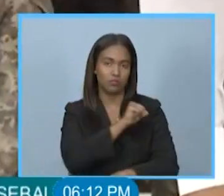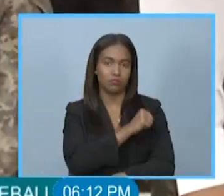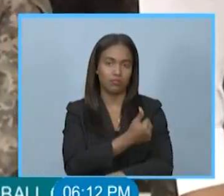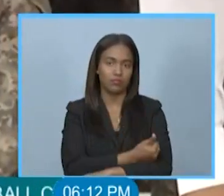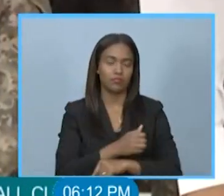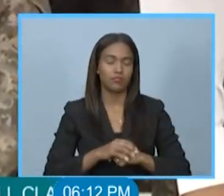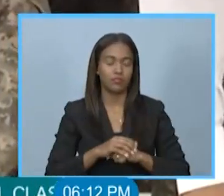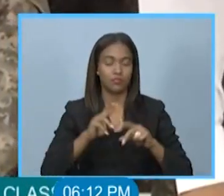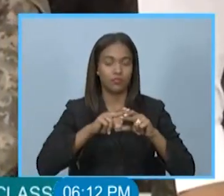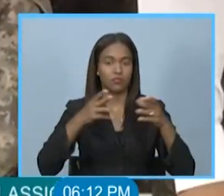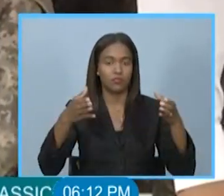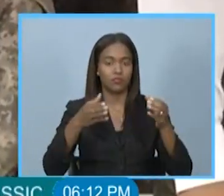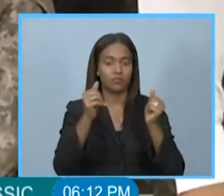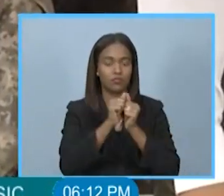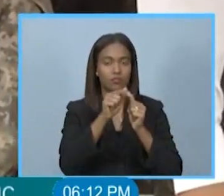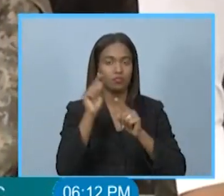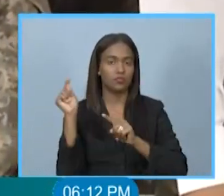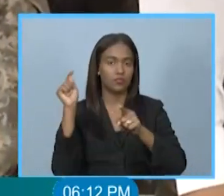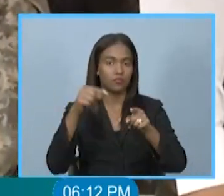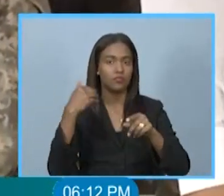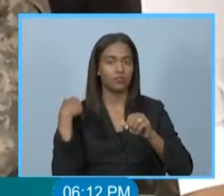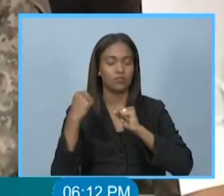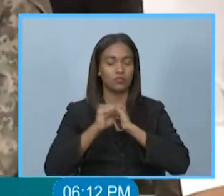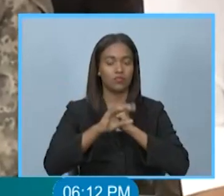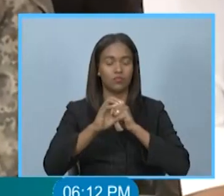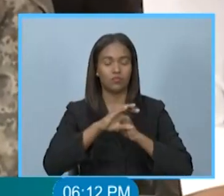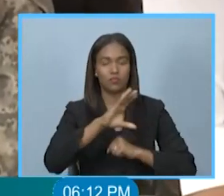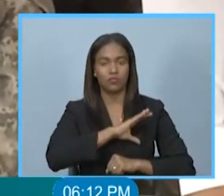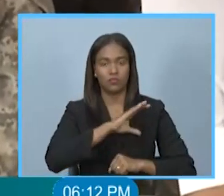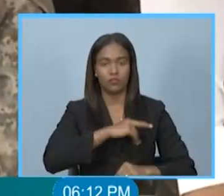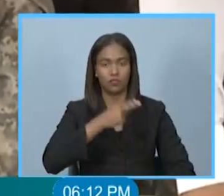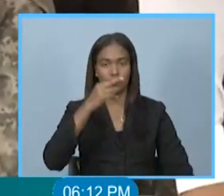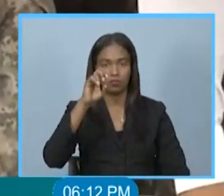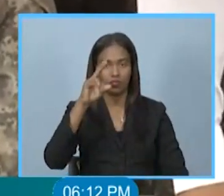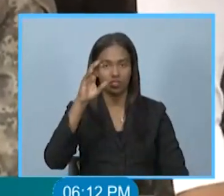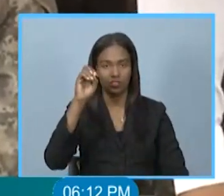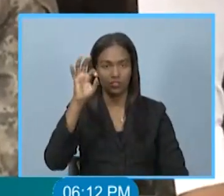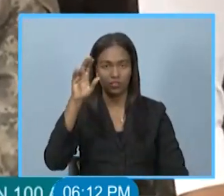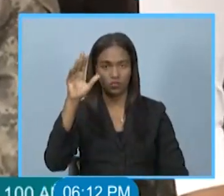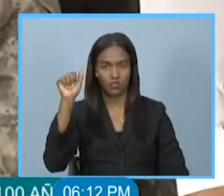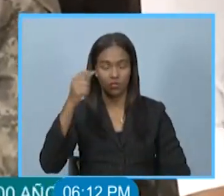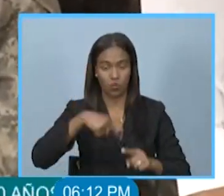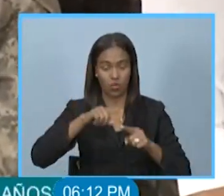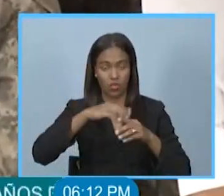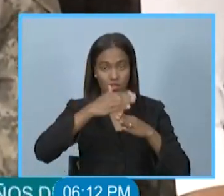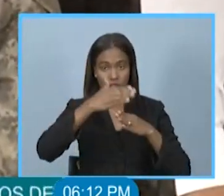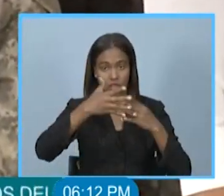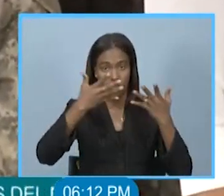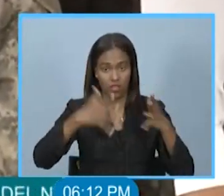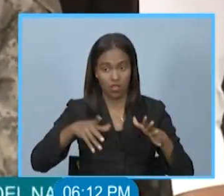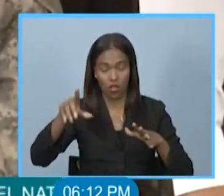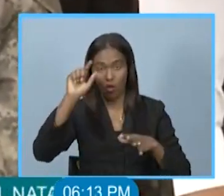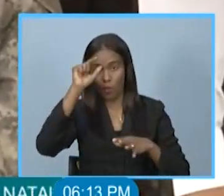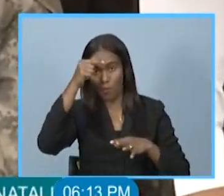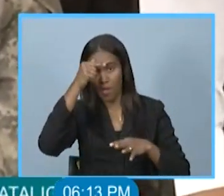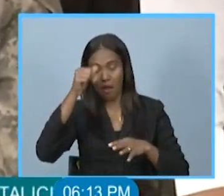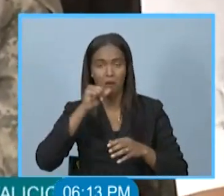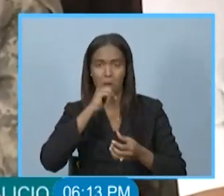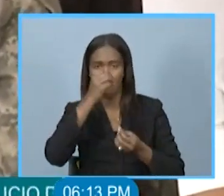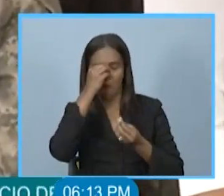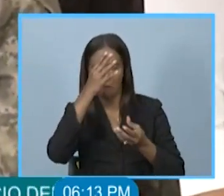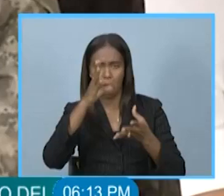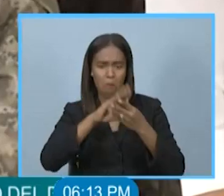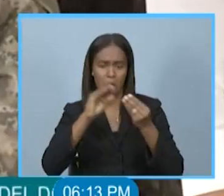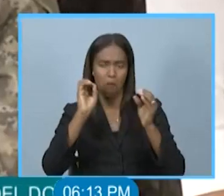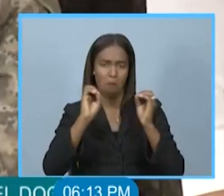al encuentro también asistió El Vocero de la presidencia Homero Figueroa al finalizar el consejo el jefe de estado no pronunció ninguna